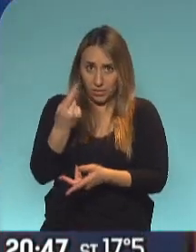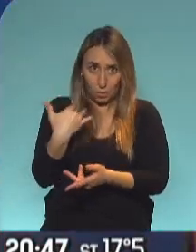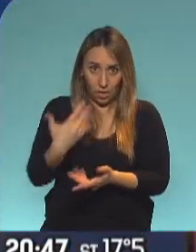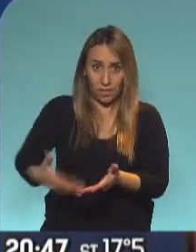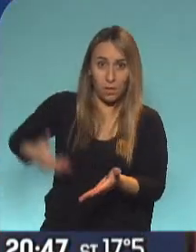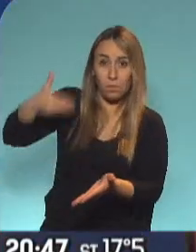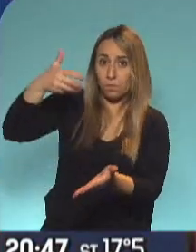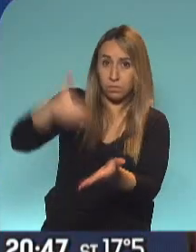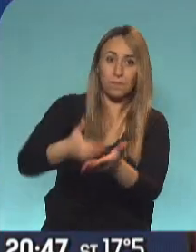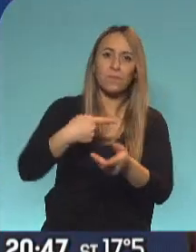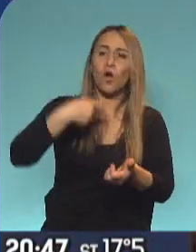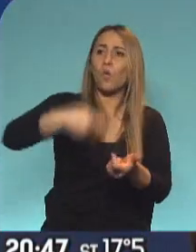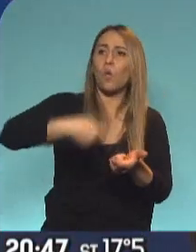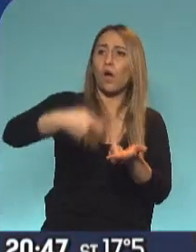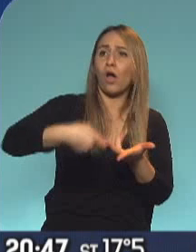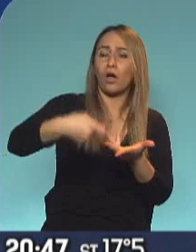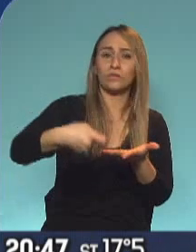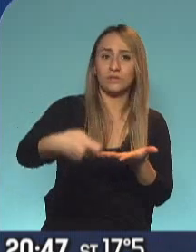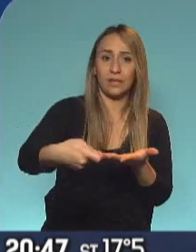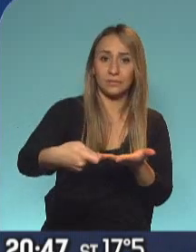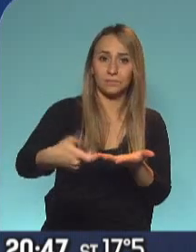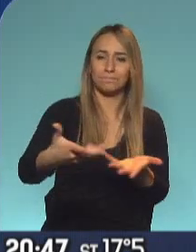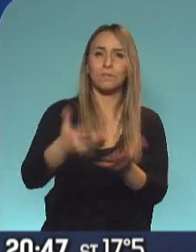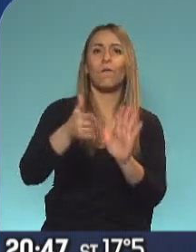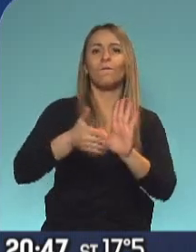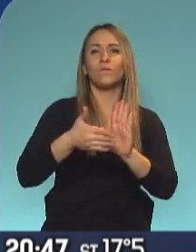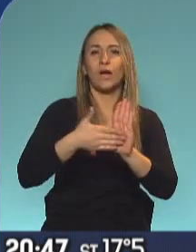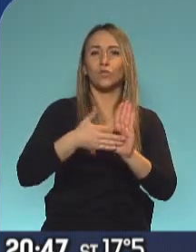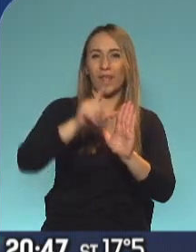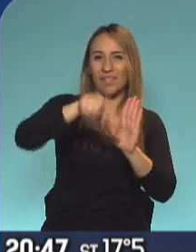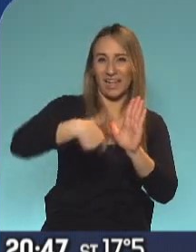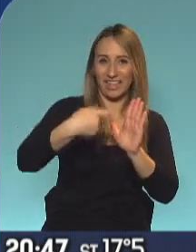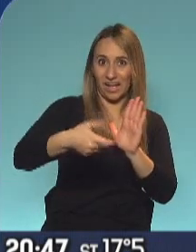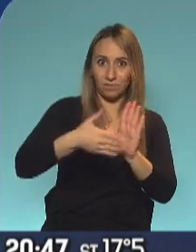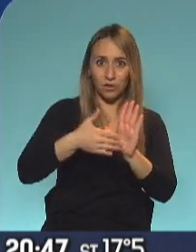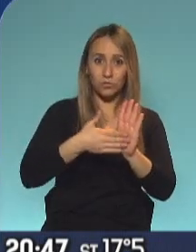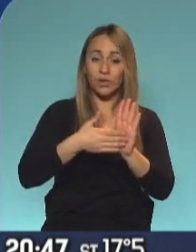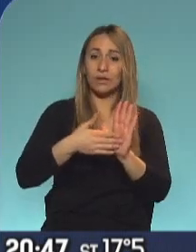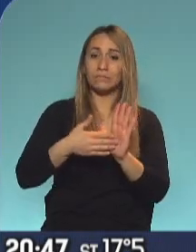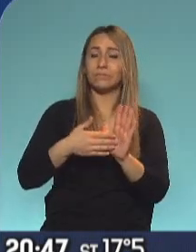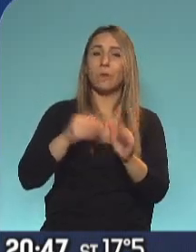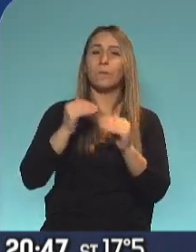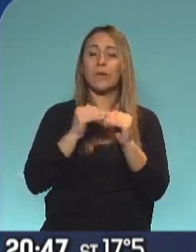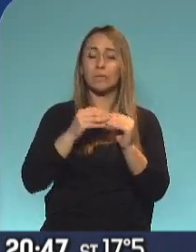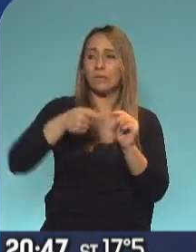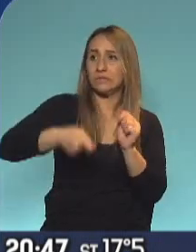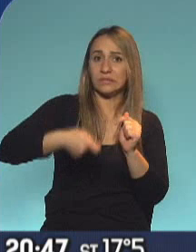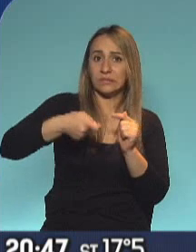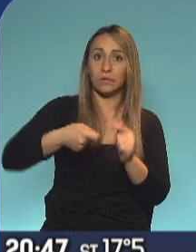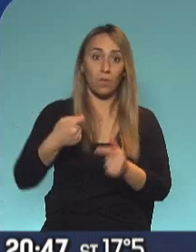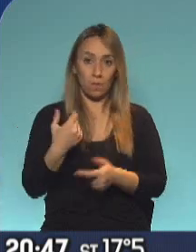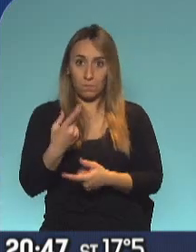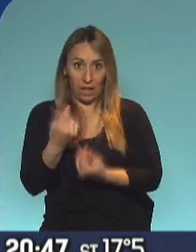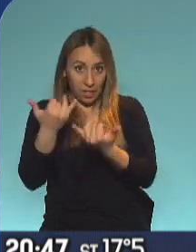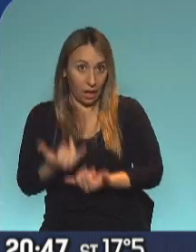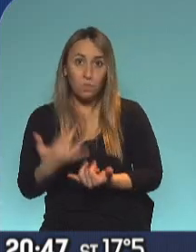cuotas refinanciadas de un recibo, o mejor dicho, una facturación de la tarjeta que no pudiste hacerlo antes y pagaste el mínimo, podés adelantar el pago si tenés